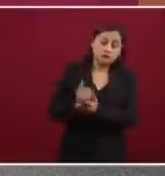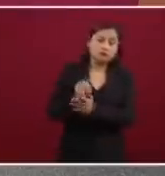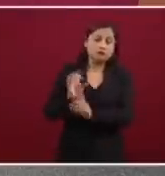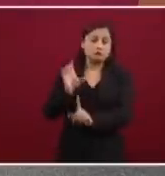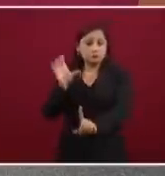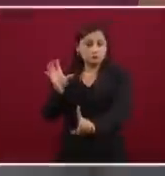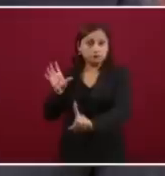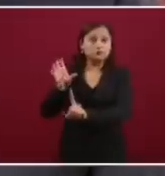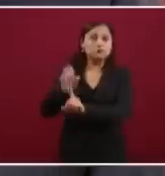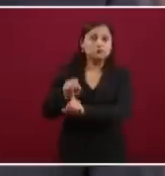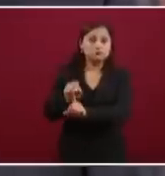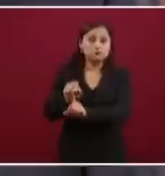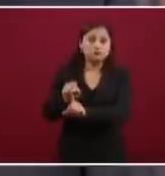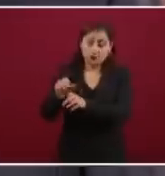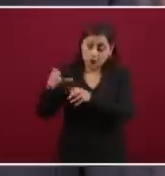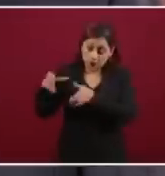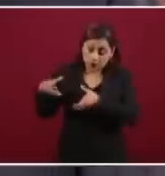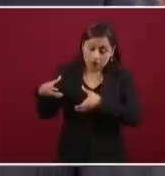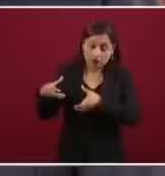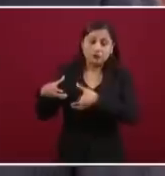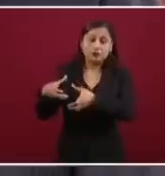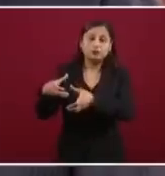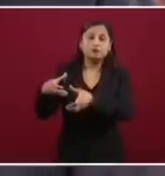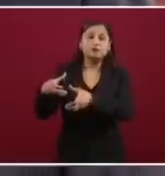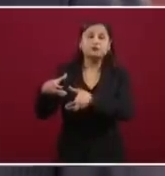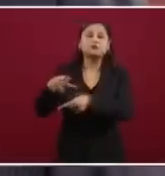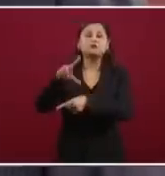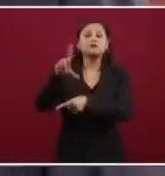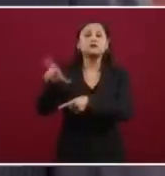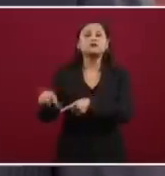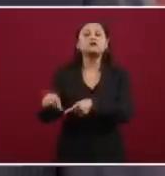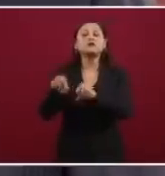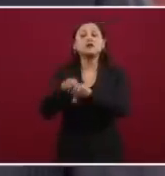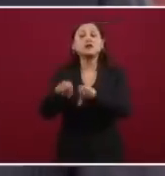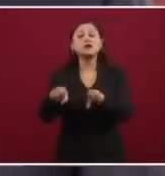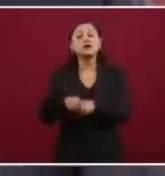anunciarlo, cómo se va el gabinete de seguridad,